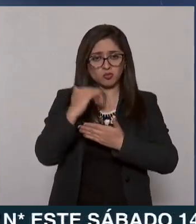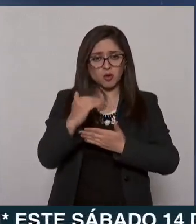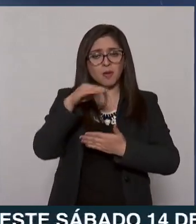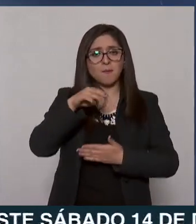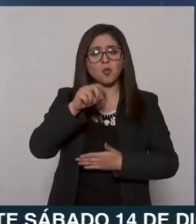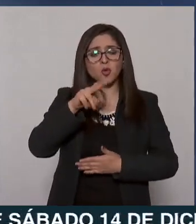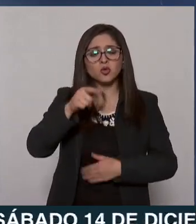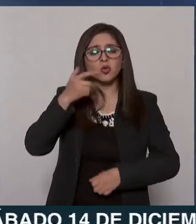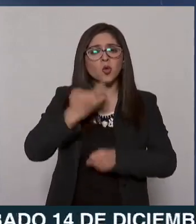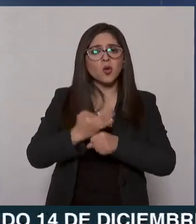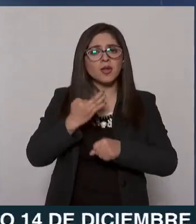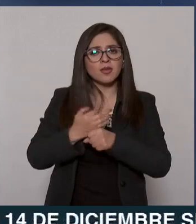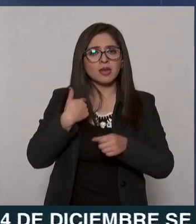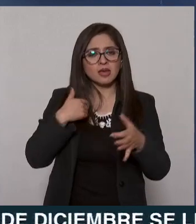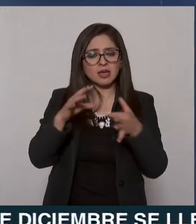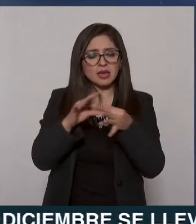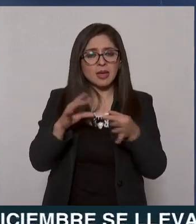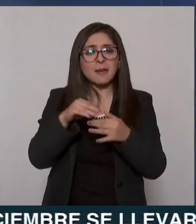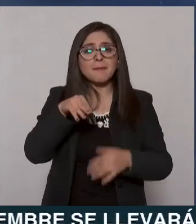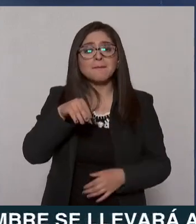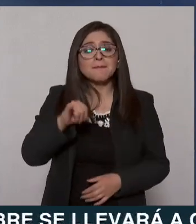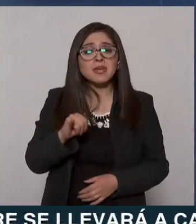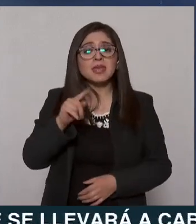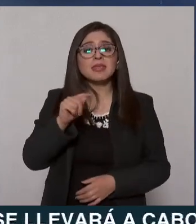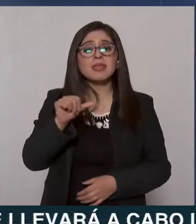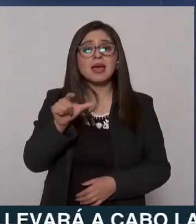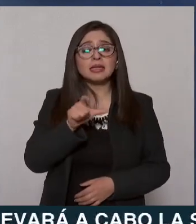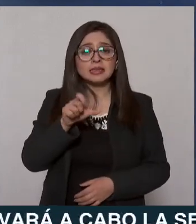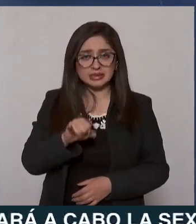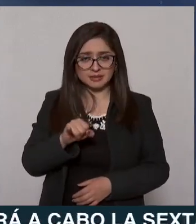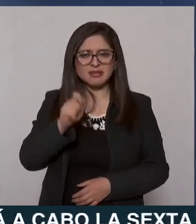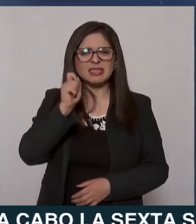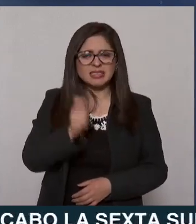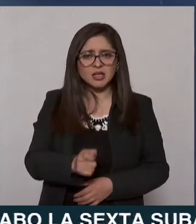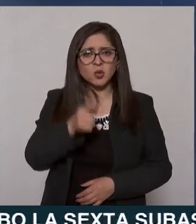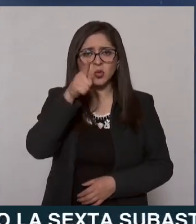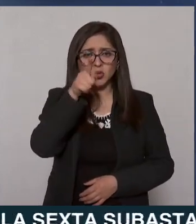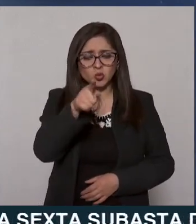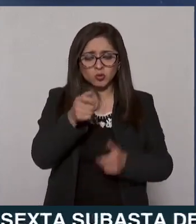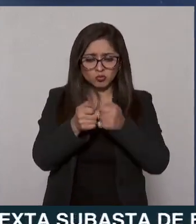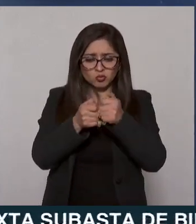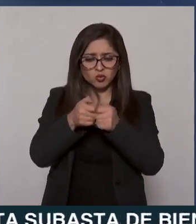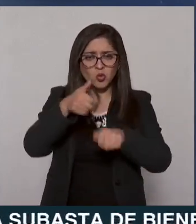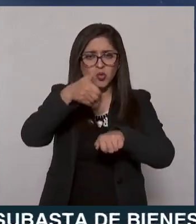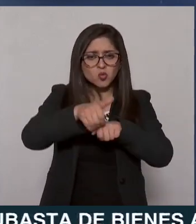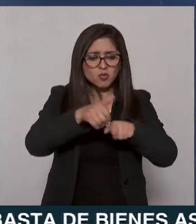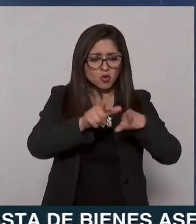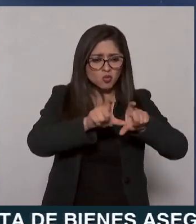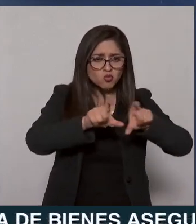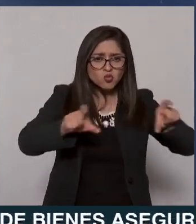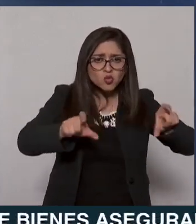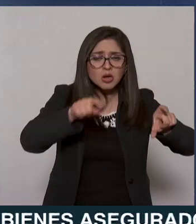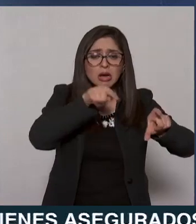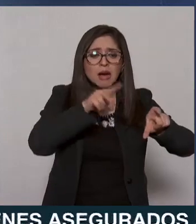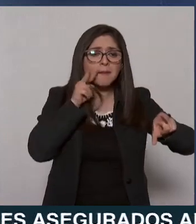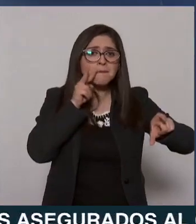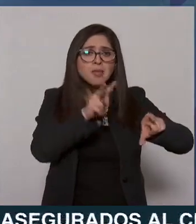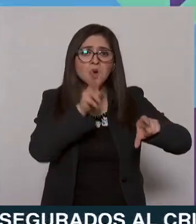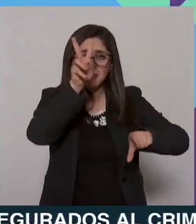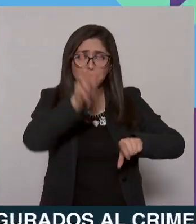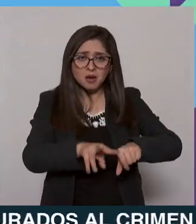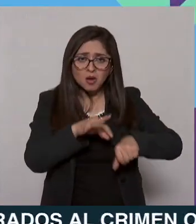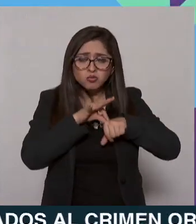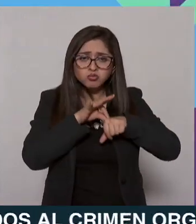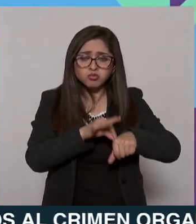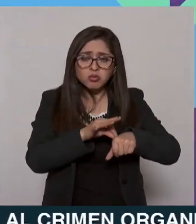esta noche, es Mi Taxi. En este módulo, tú pones las placas de un taxi y lo primero que te mostramos es si el taxi es un taxi real, un taxi